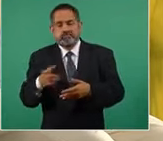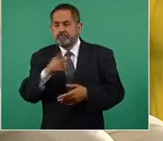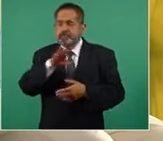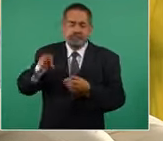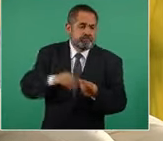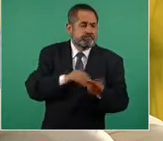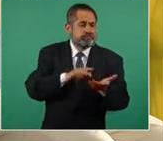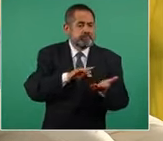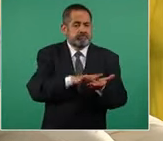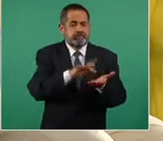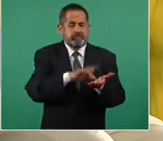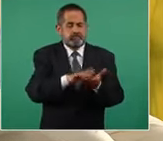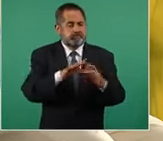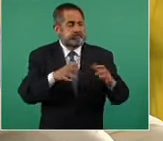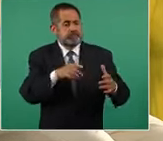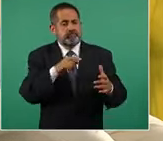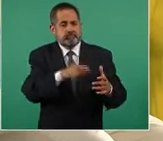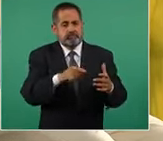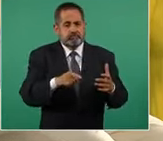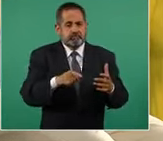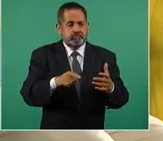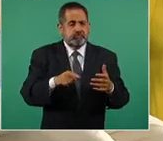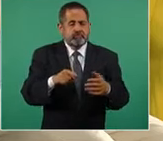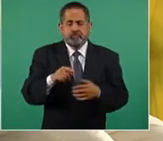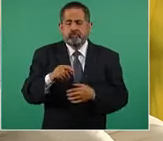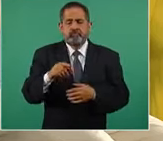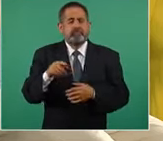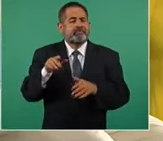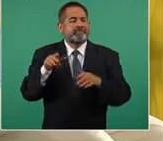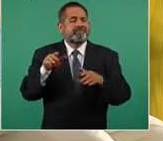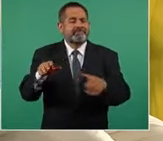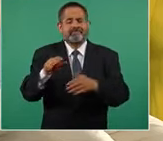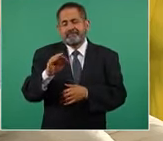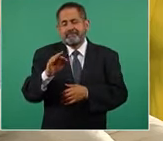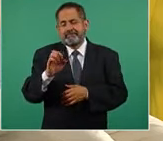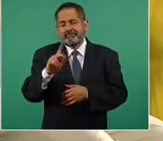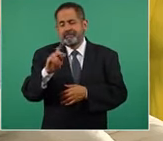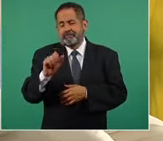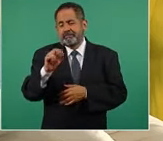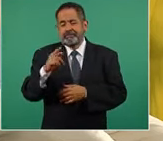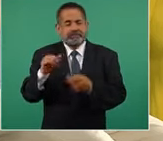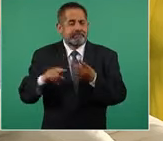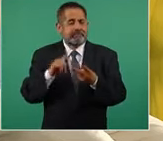obras del aeropuerto Felipe Ángeles, del Tren Maya, de